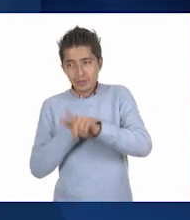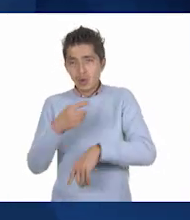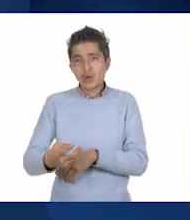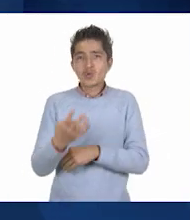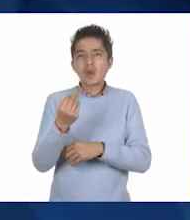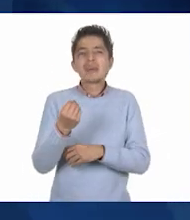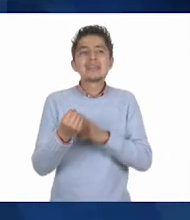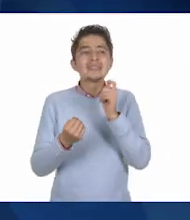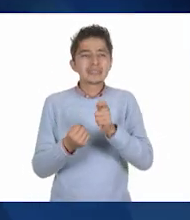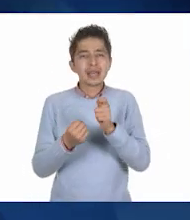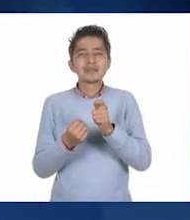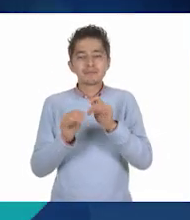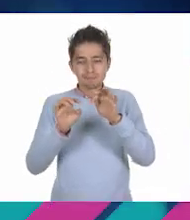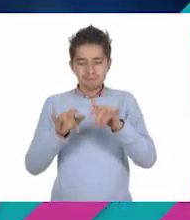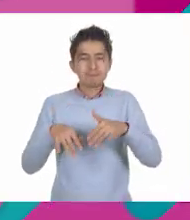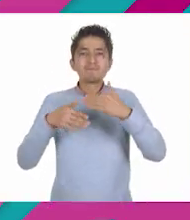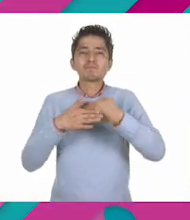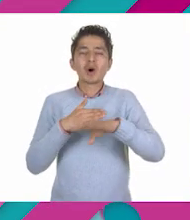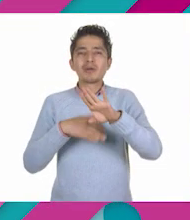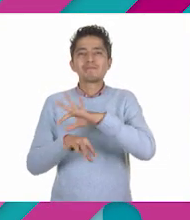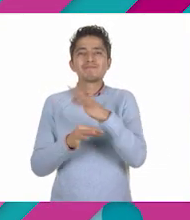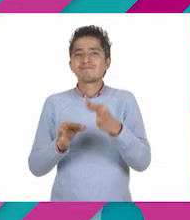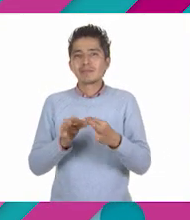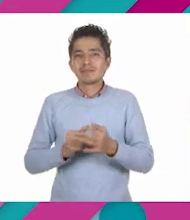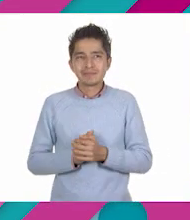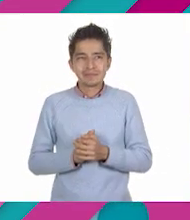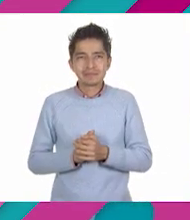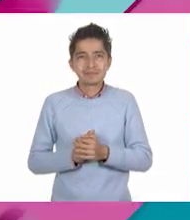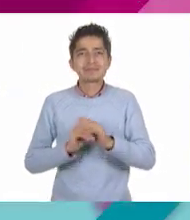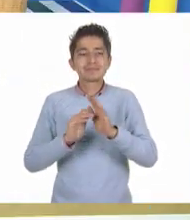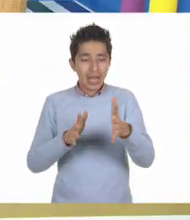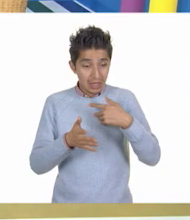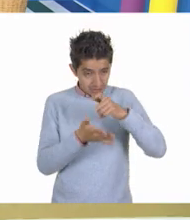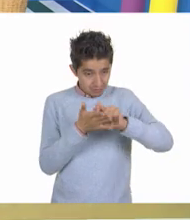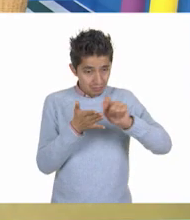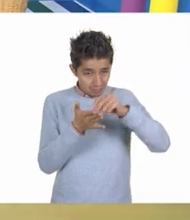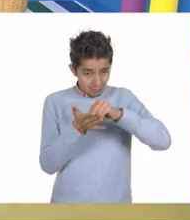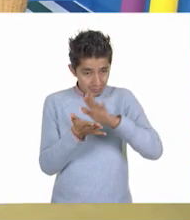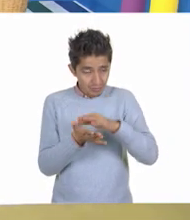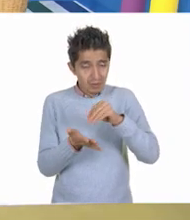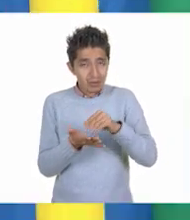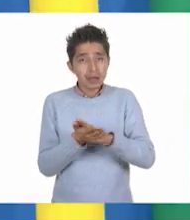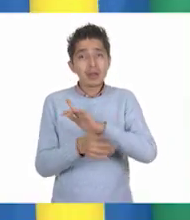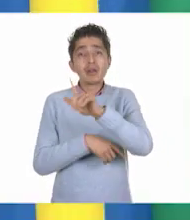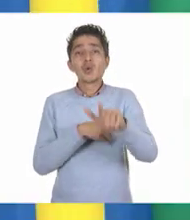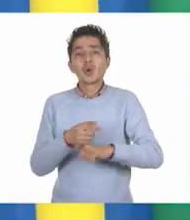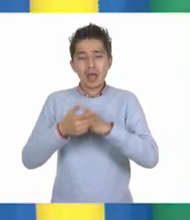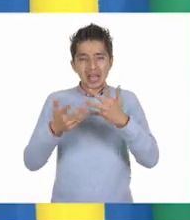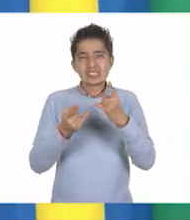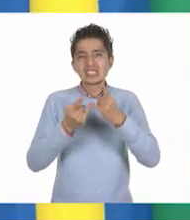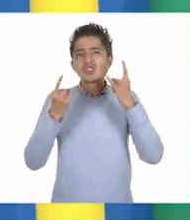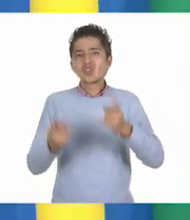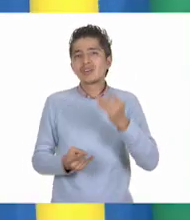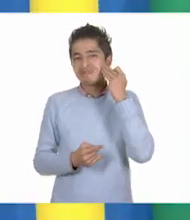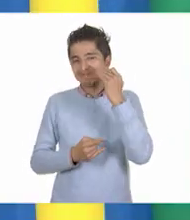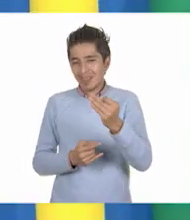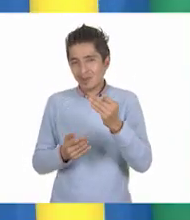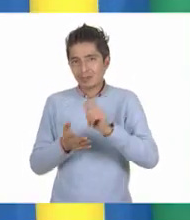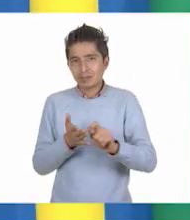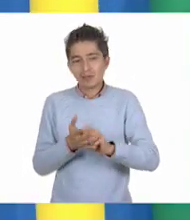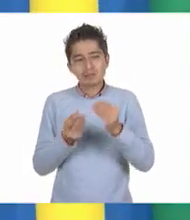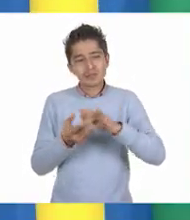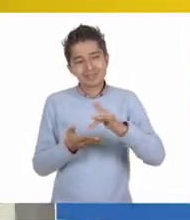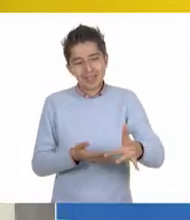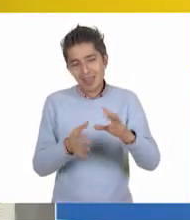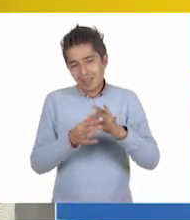9. Editar. Pues Gaby, yo ya tengo anotada esta ruta para después hacer nuestro relato histórico. Y como siempre, muchas gracias por